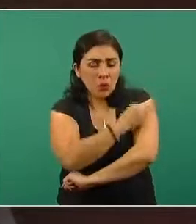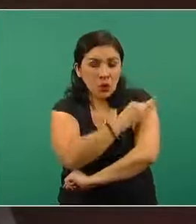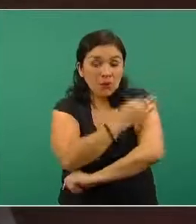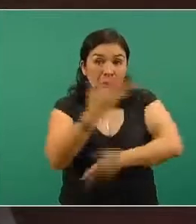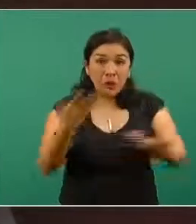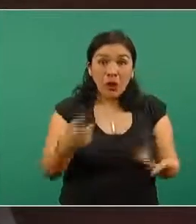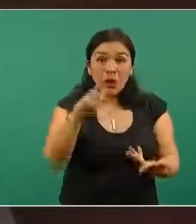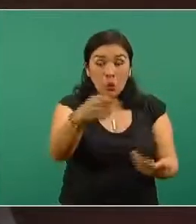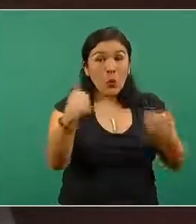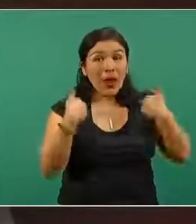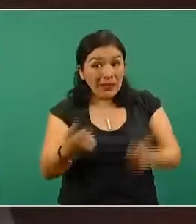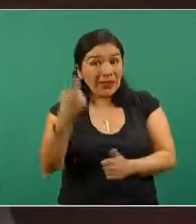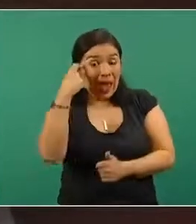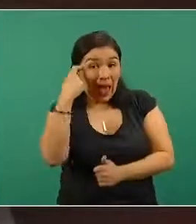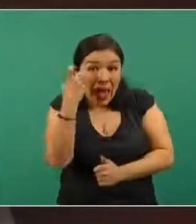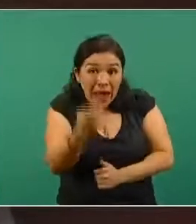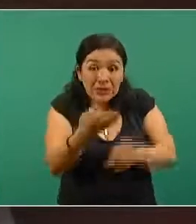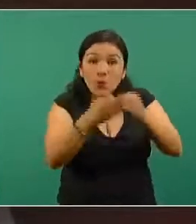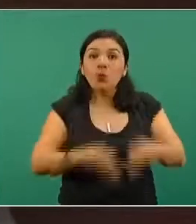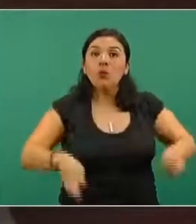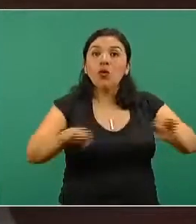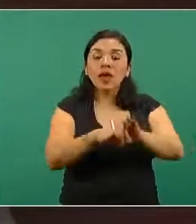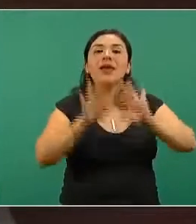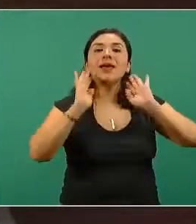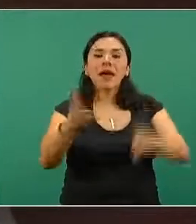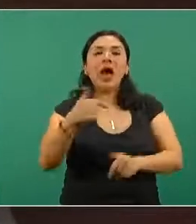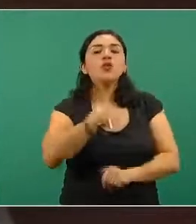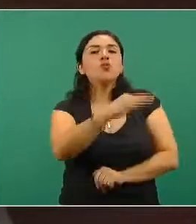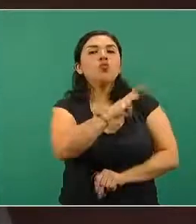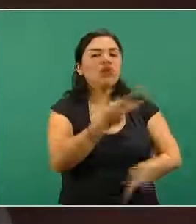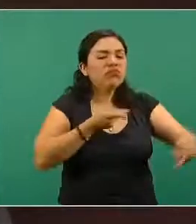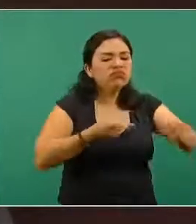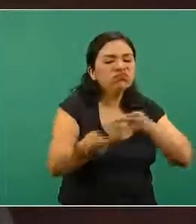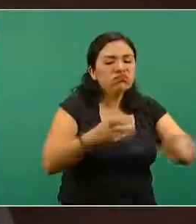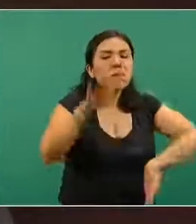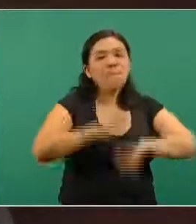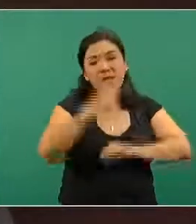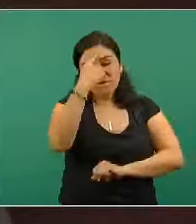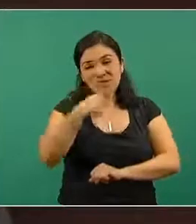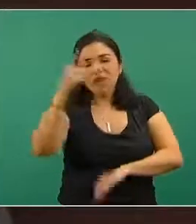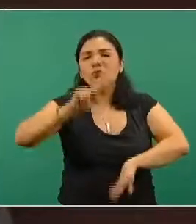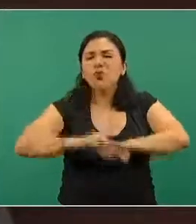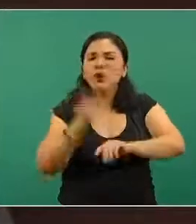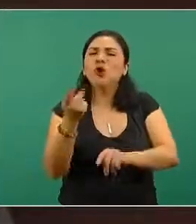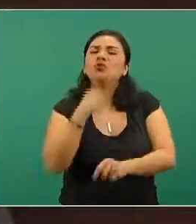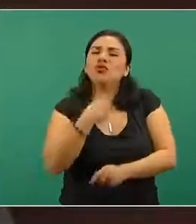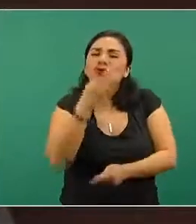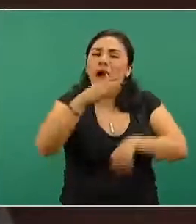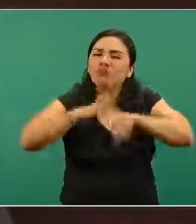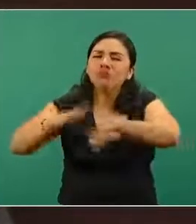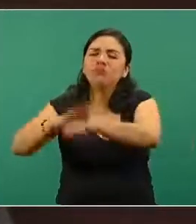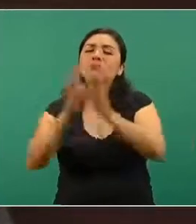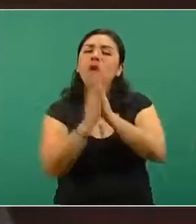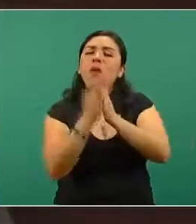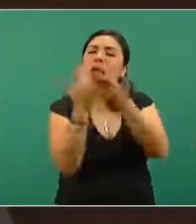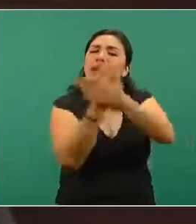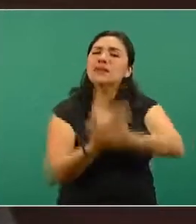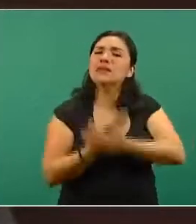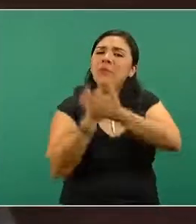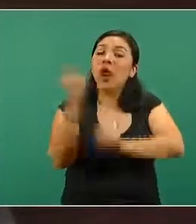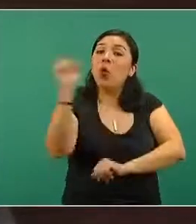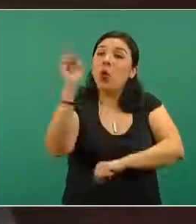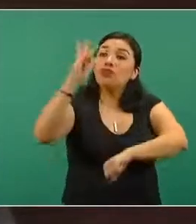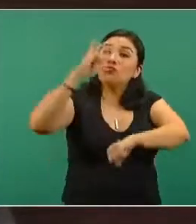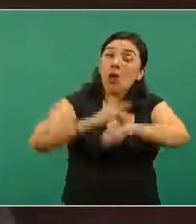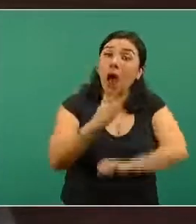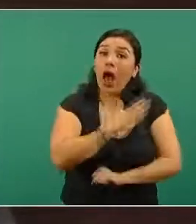lo entendemos, es un acto muy importante que nos ayuda a la operación y por eso el llamado a la población esperar el turno, estar